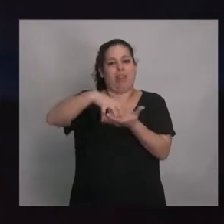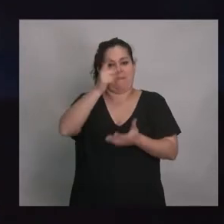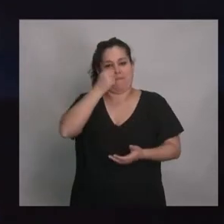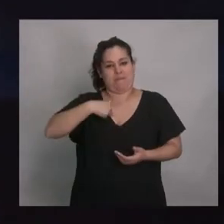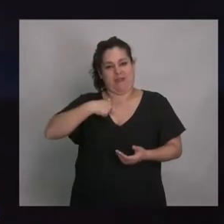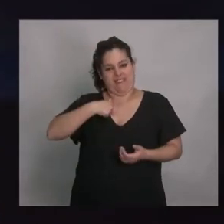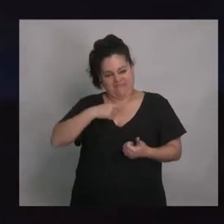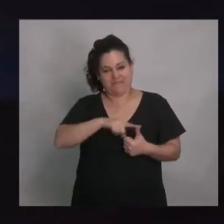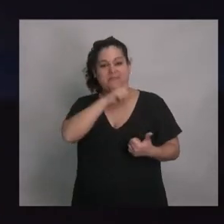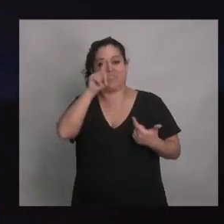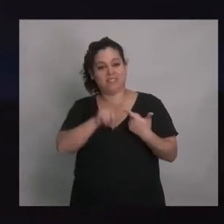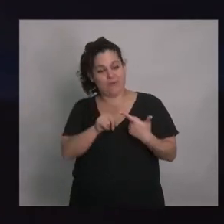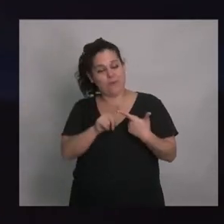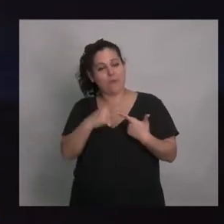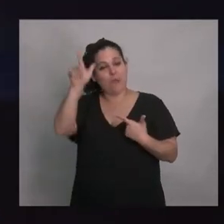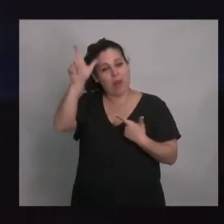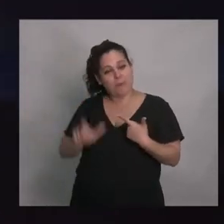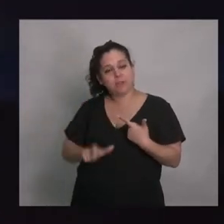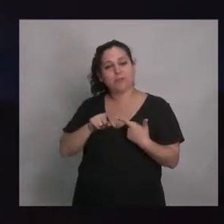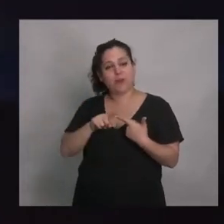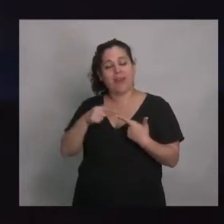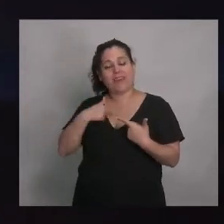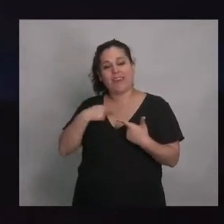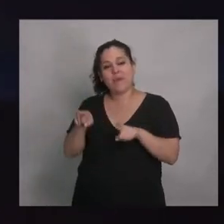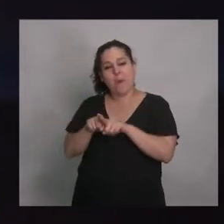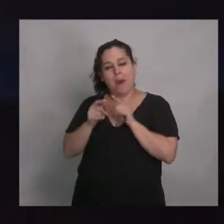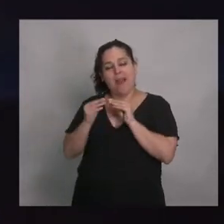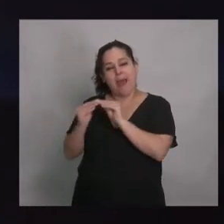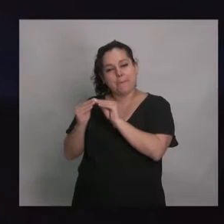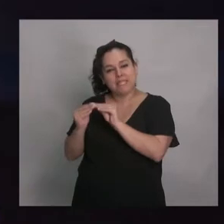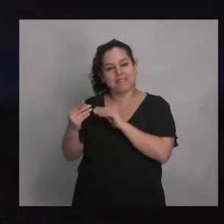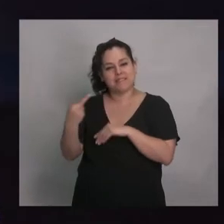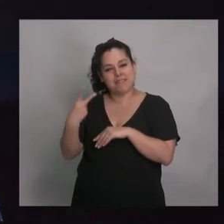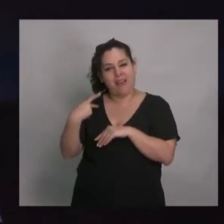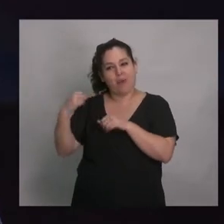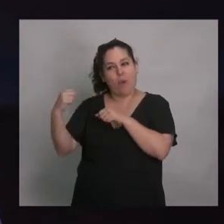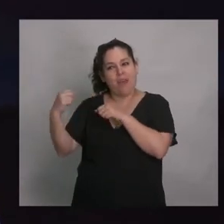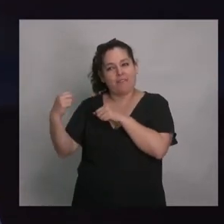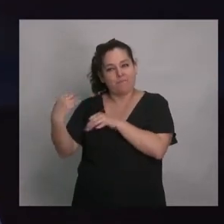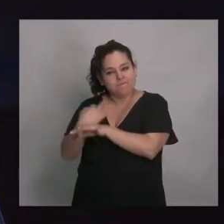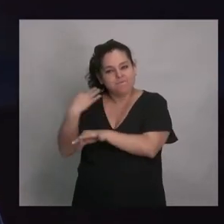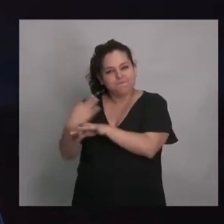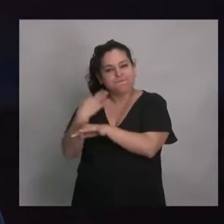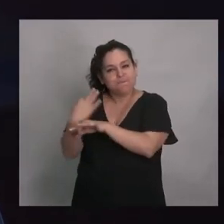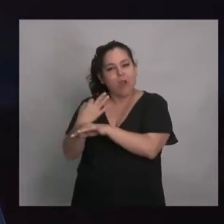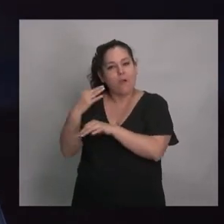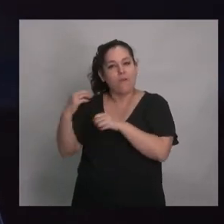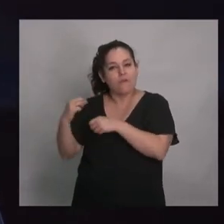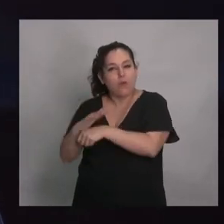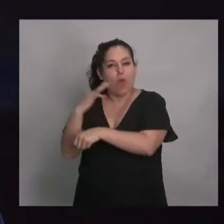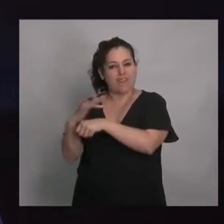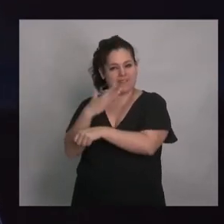la persona que en términos de amistad y de influencia política intelectual